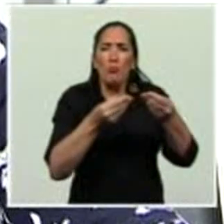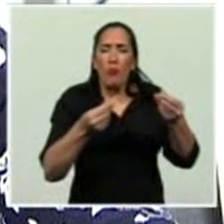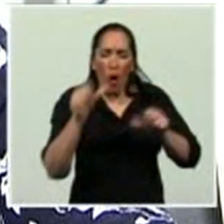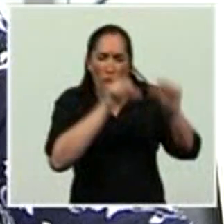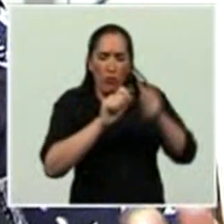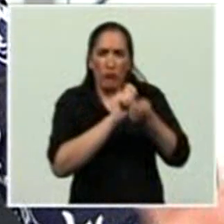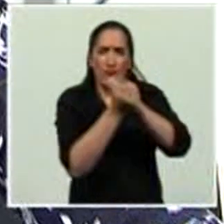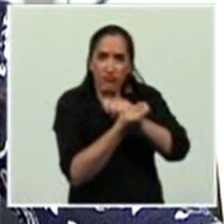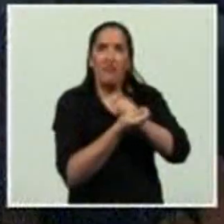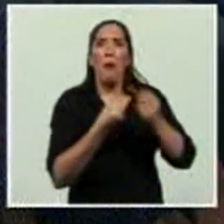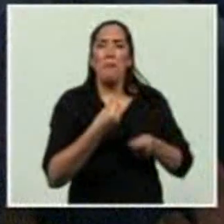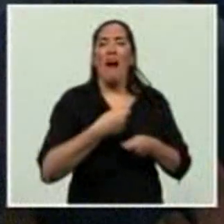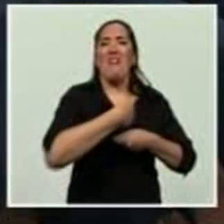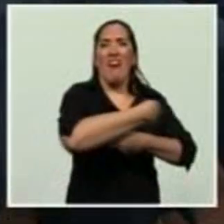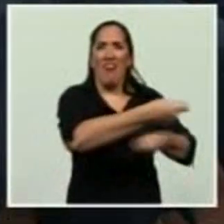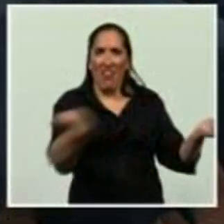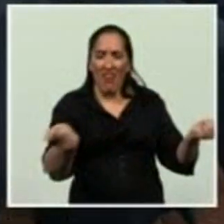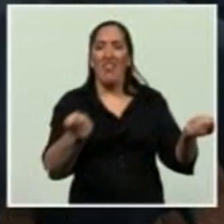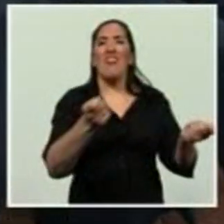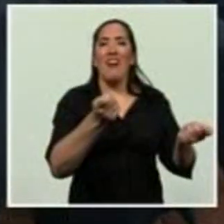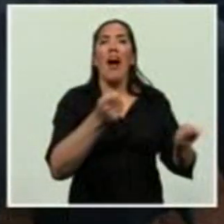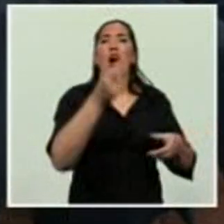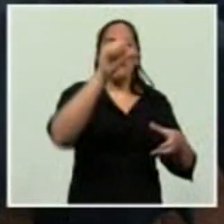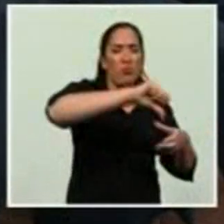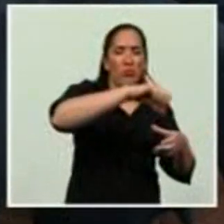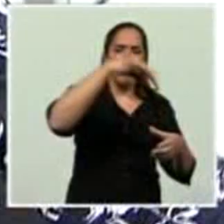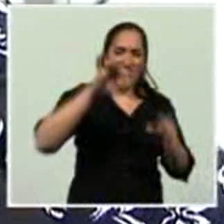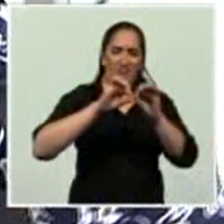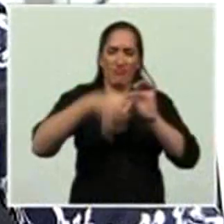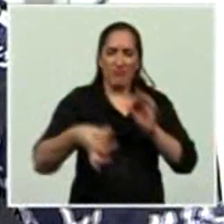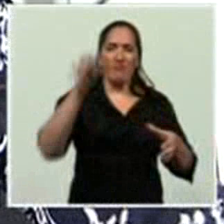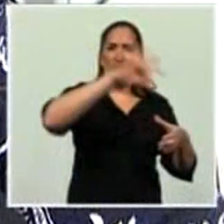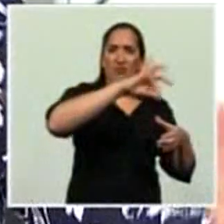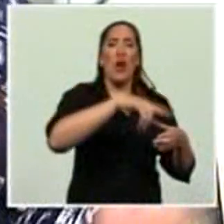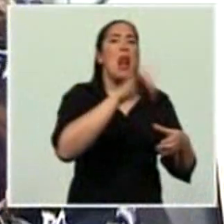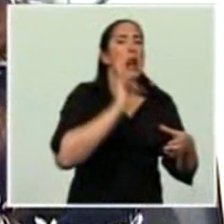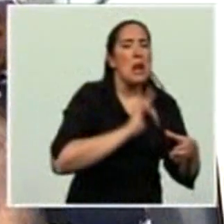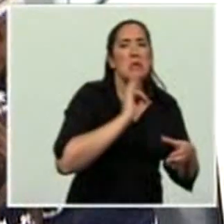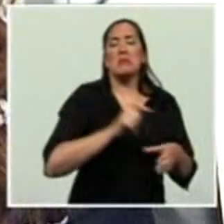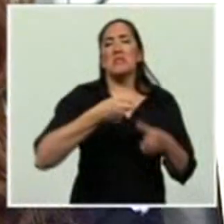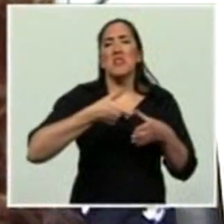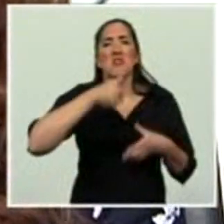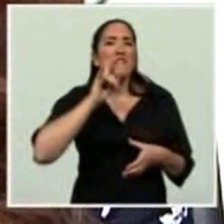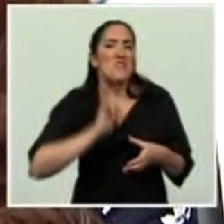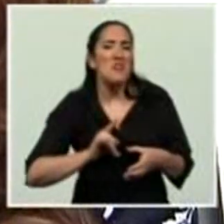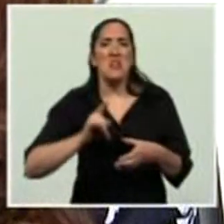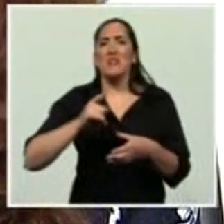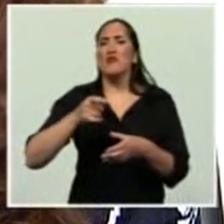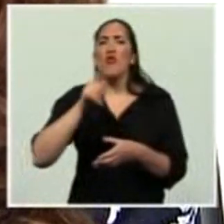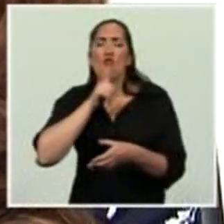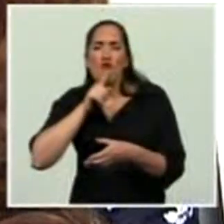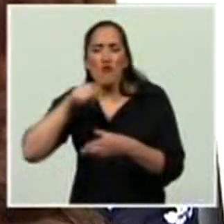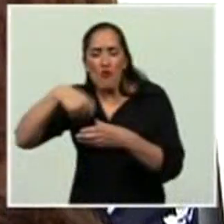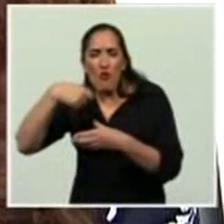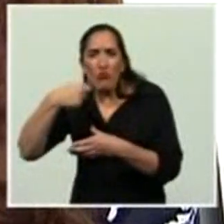de estas proteínas para ser puestas en el café con leche en el agua en un jugo de frutas en todos los colegios y también